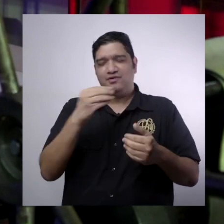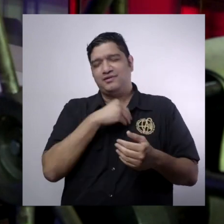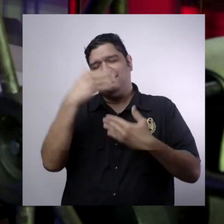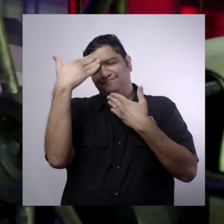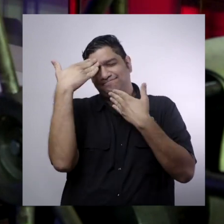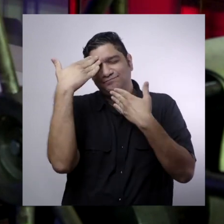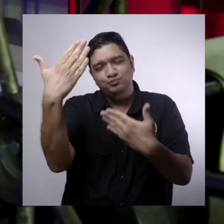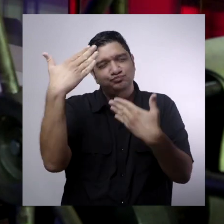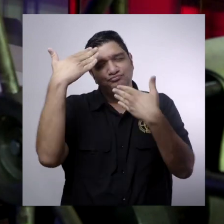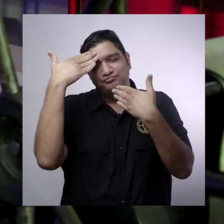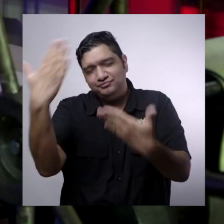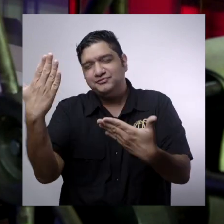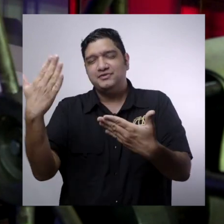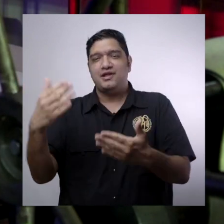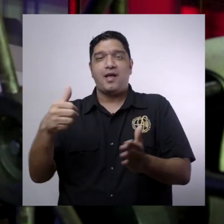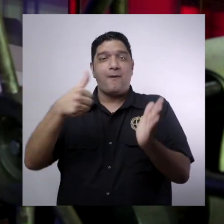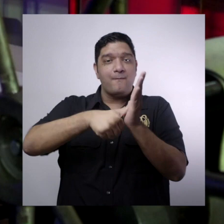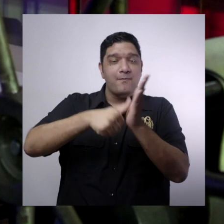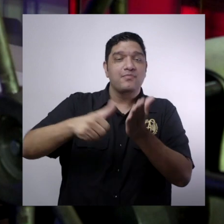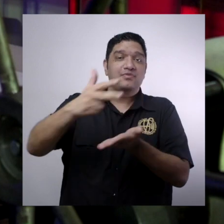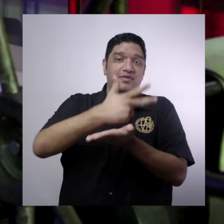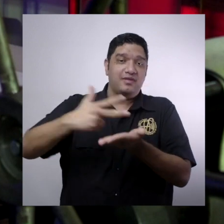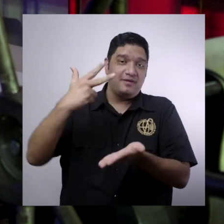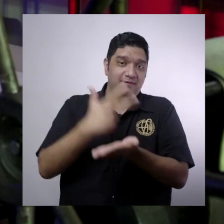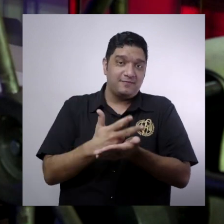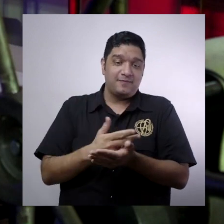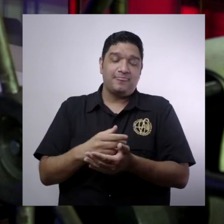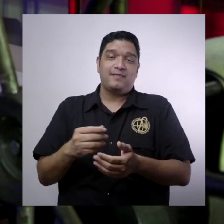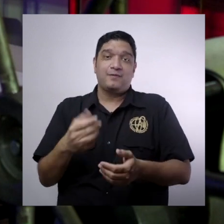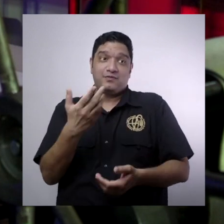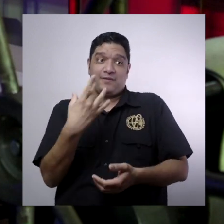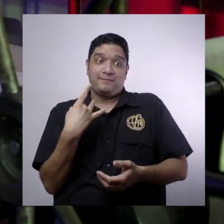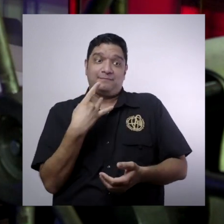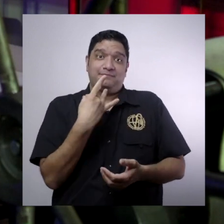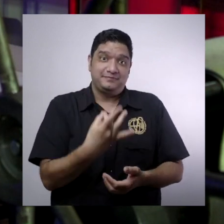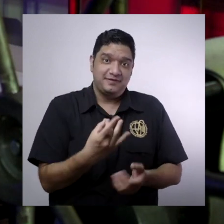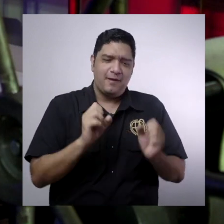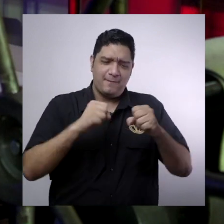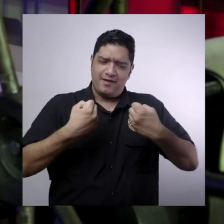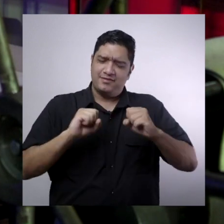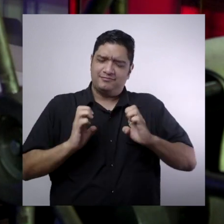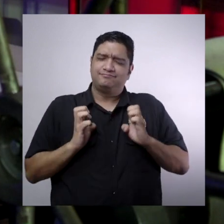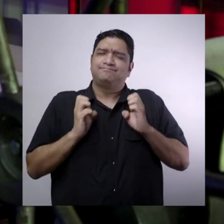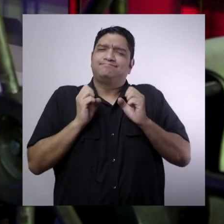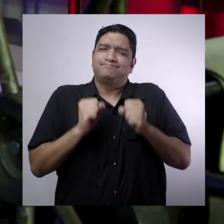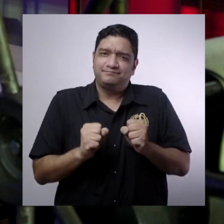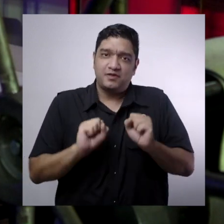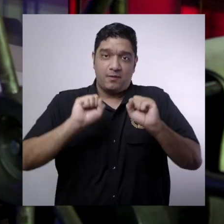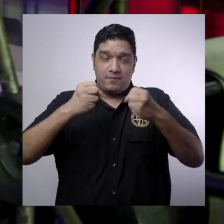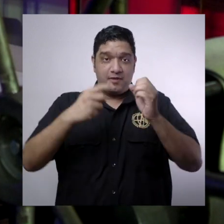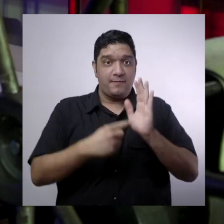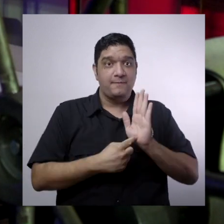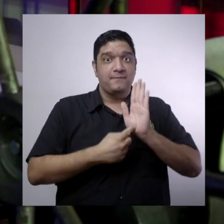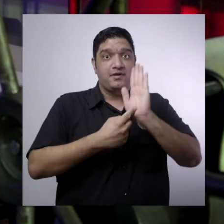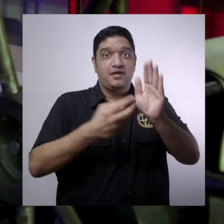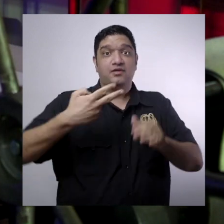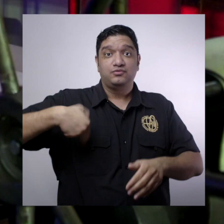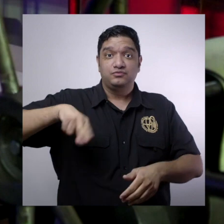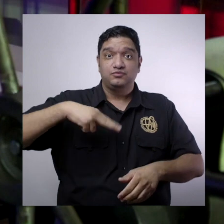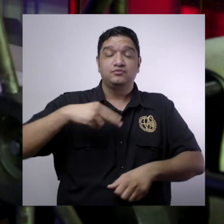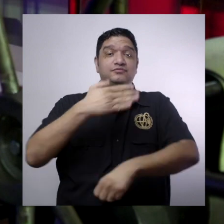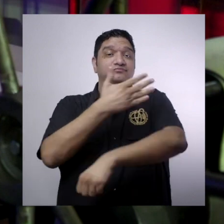Municipalidad de Guatemala y al Departamento del Centro Histórico por este esfuerzo, por realzar toda nuestra